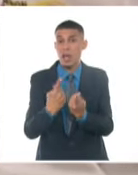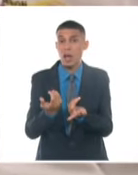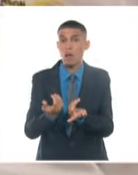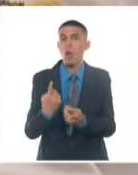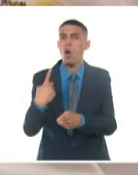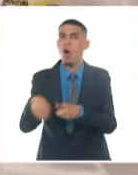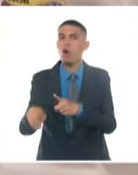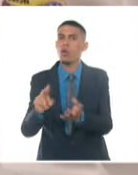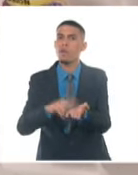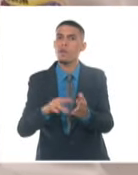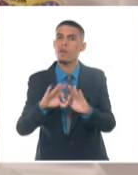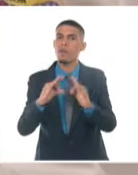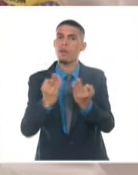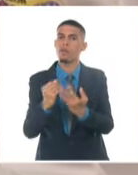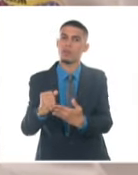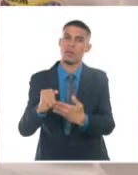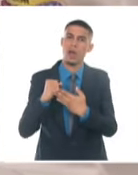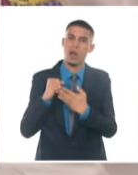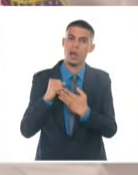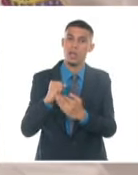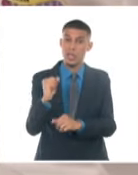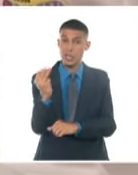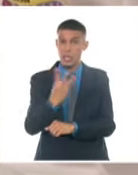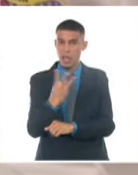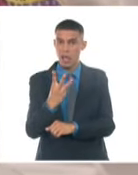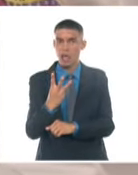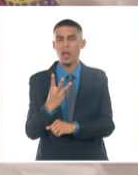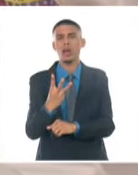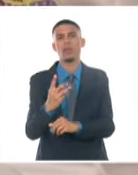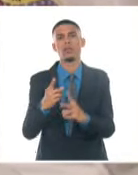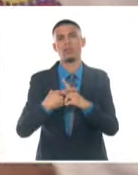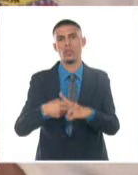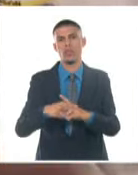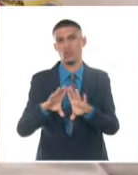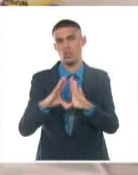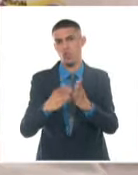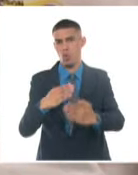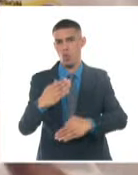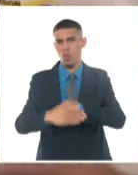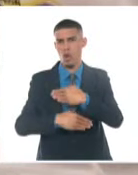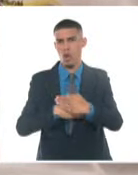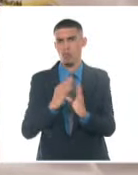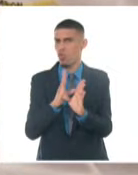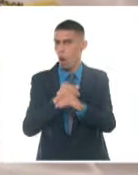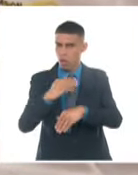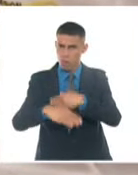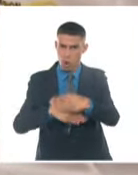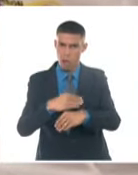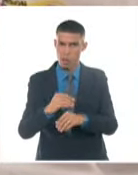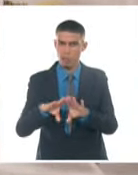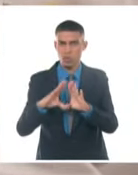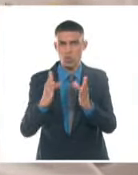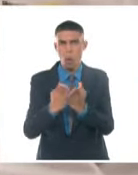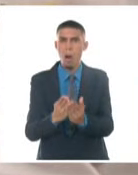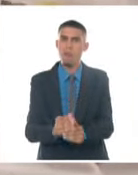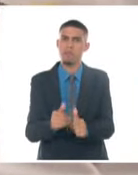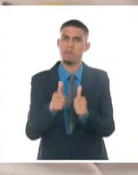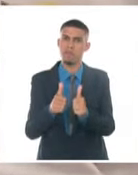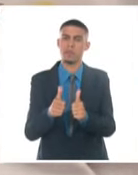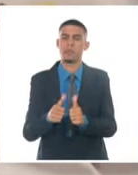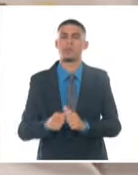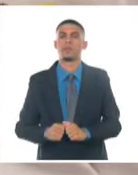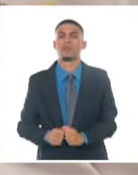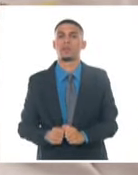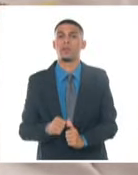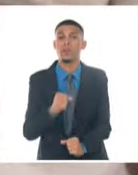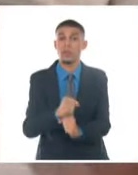entonces entre todos tres resolvemos todos los problemas no tenemos ningún tipo de problema el punto de vista el aspecto laboral no interfiere nada en